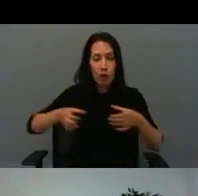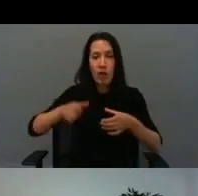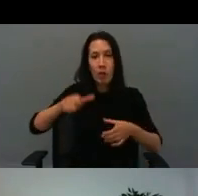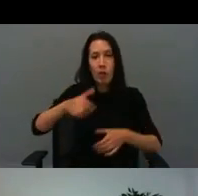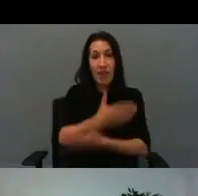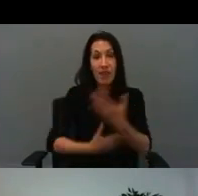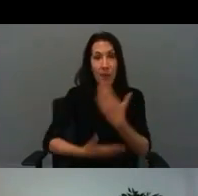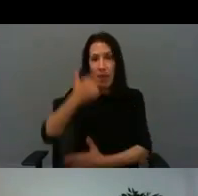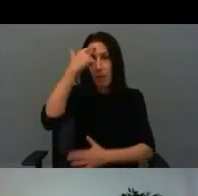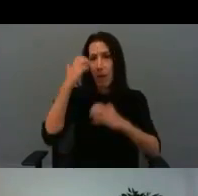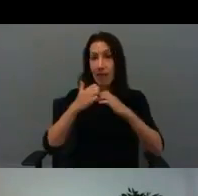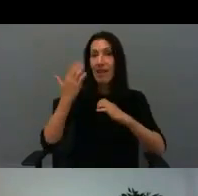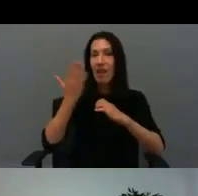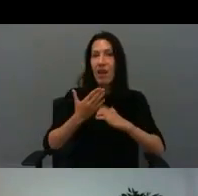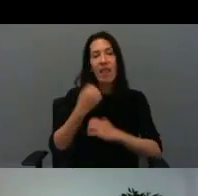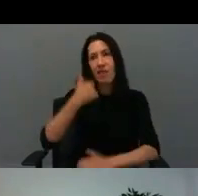Sí, pero